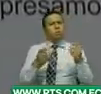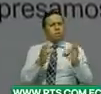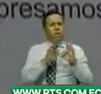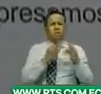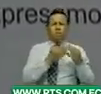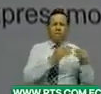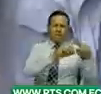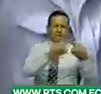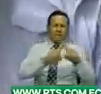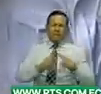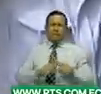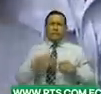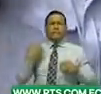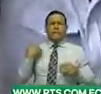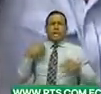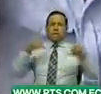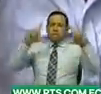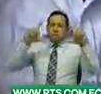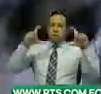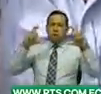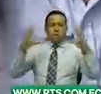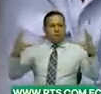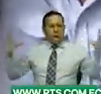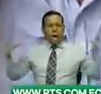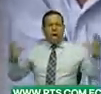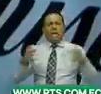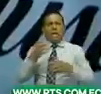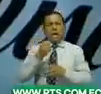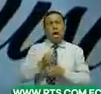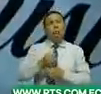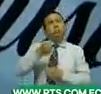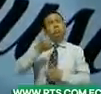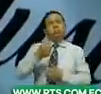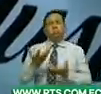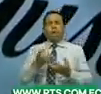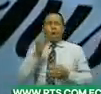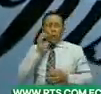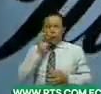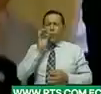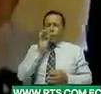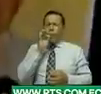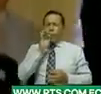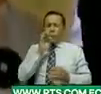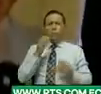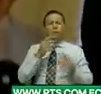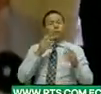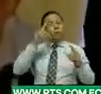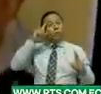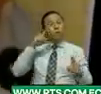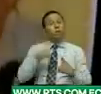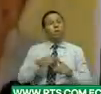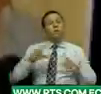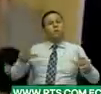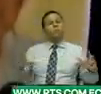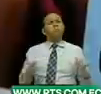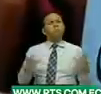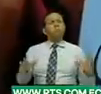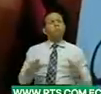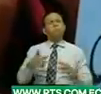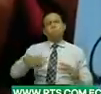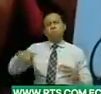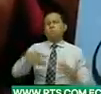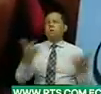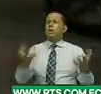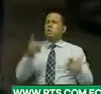con pancartas, gigantografías, globos y pitos para exigir la agilidad en las investigaciones. La mayoría de las